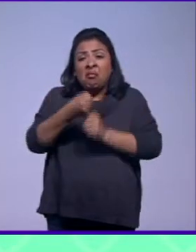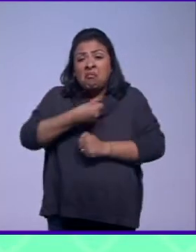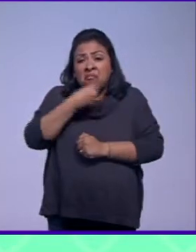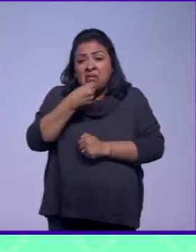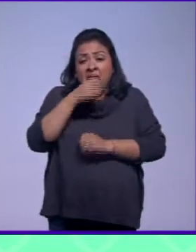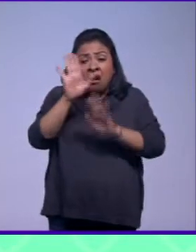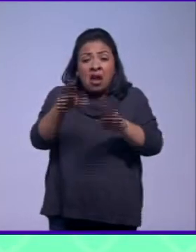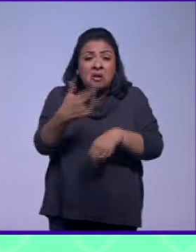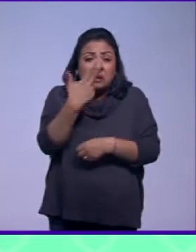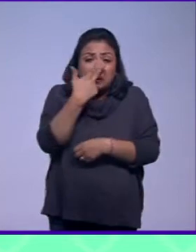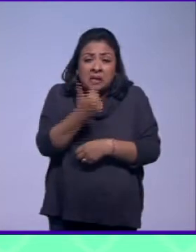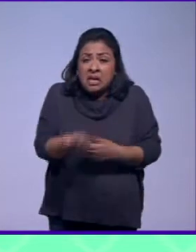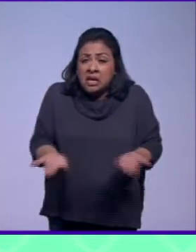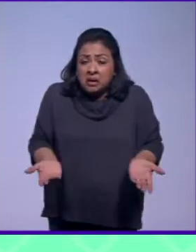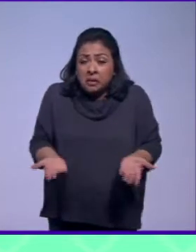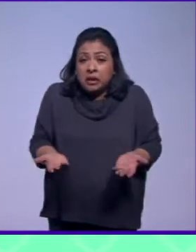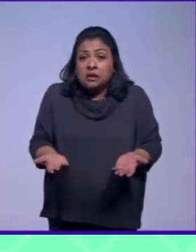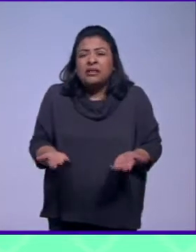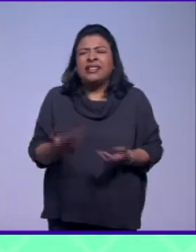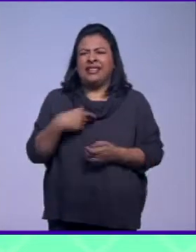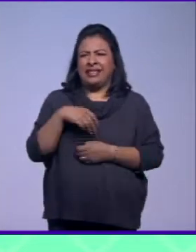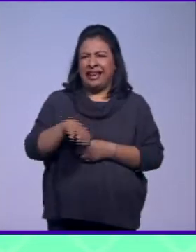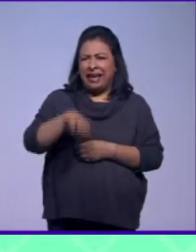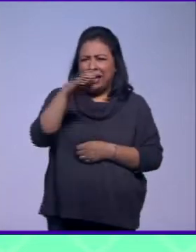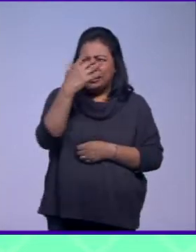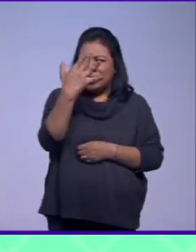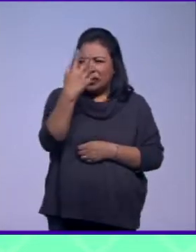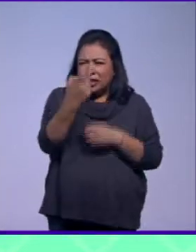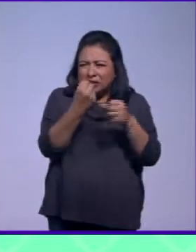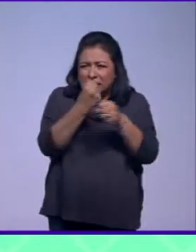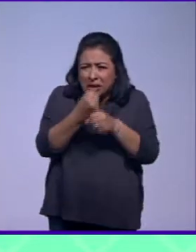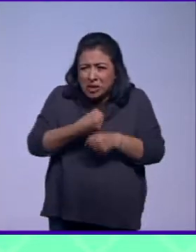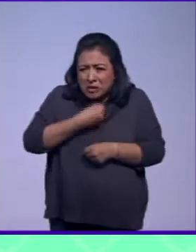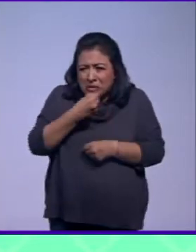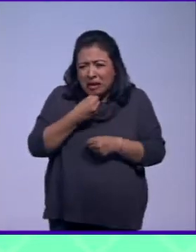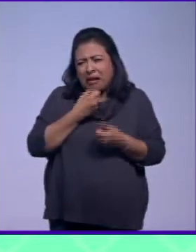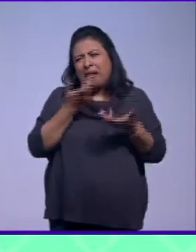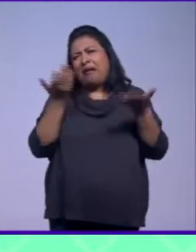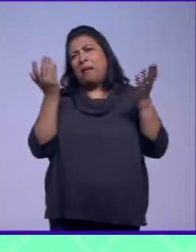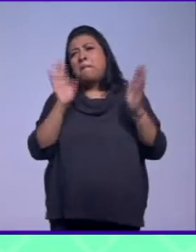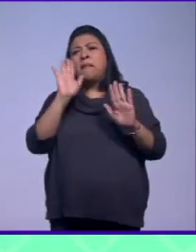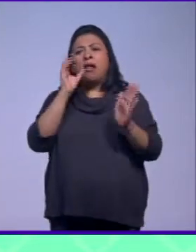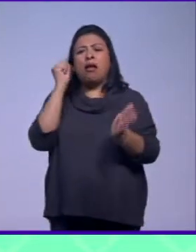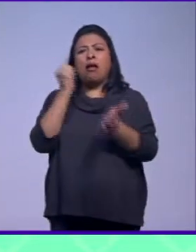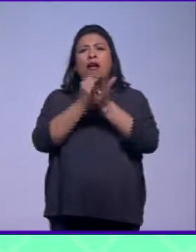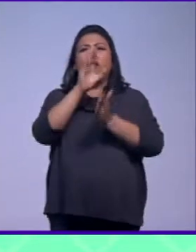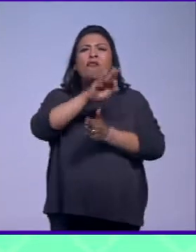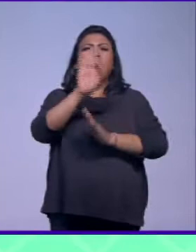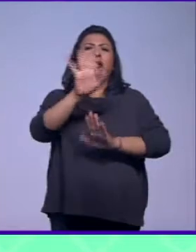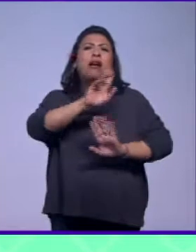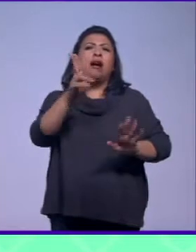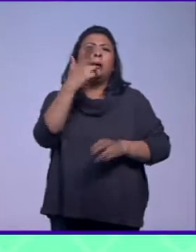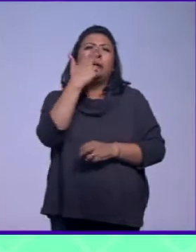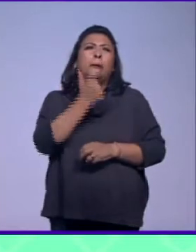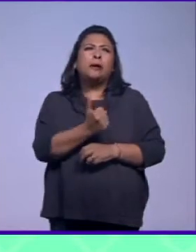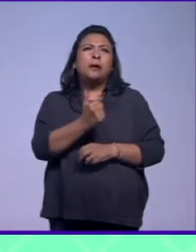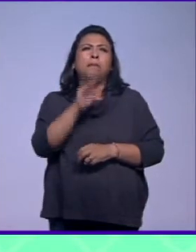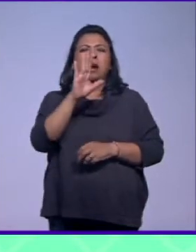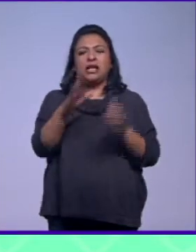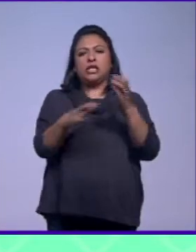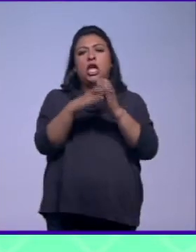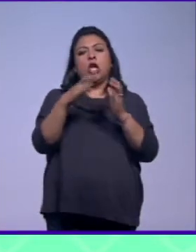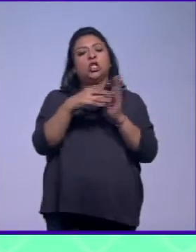sirve y viejo a los 50 días la fecha de caducidad que nos digan como si fuéramos un